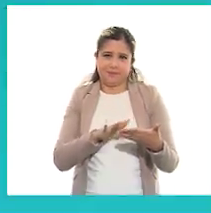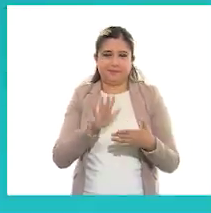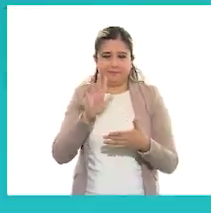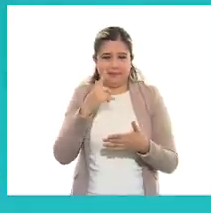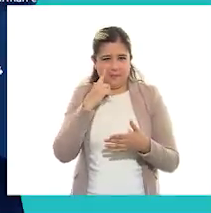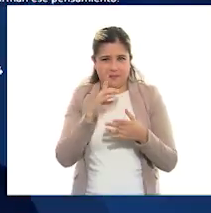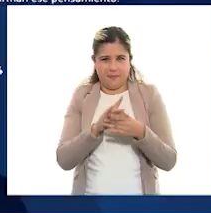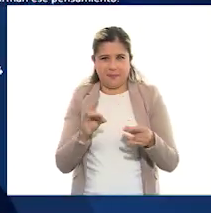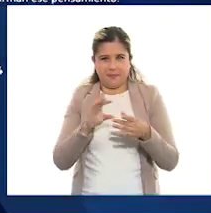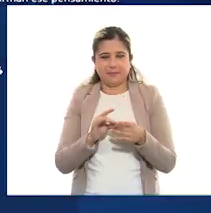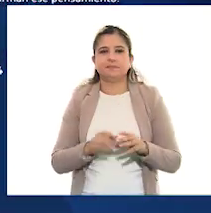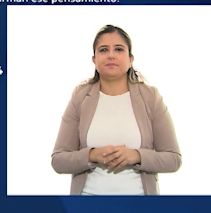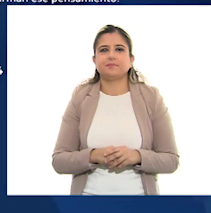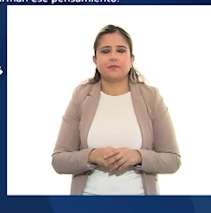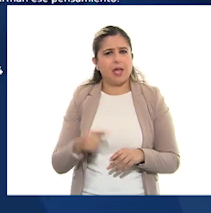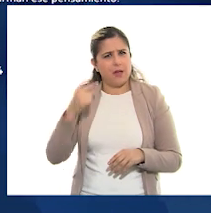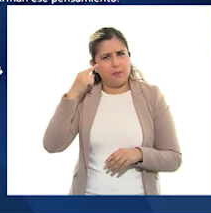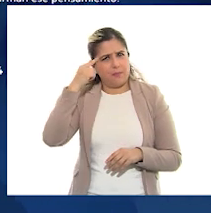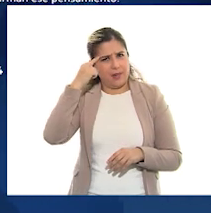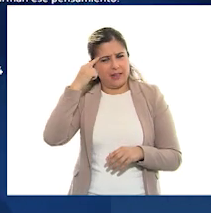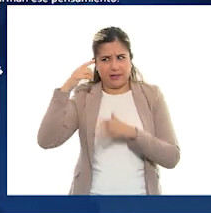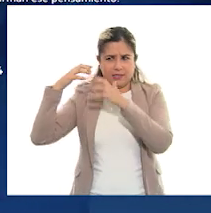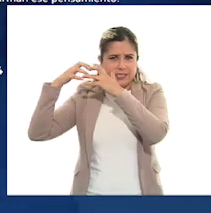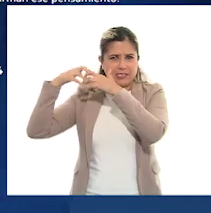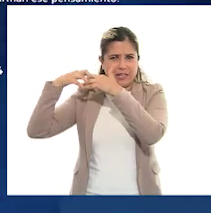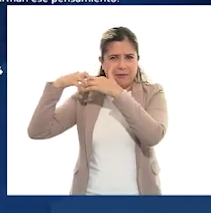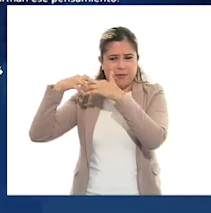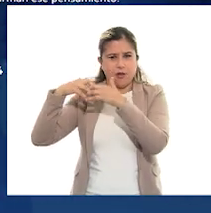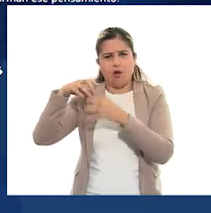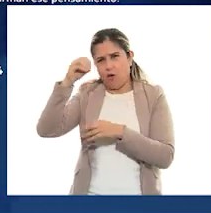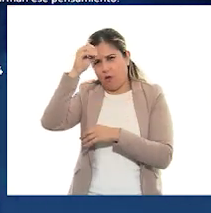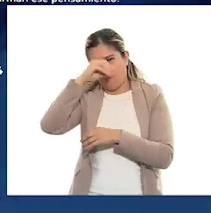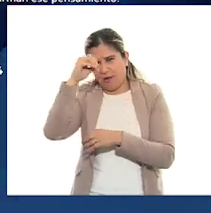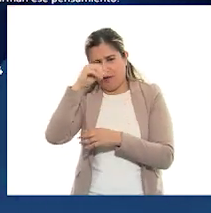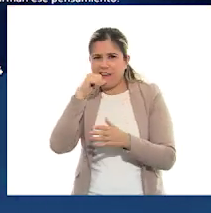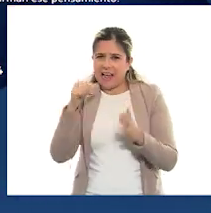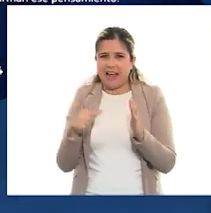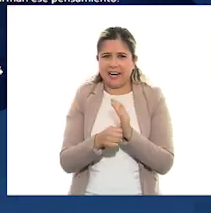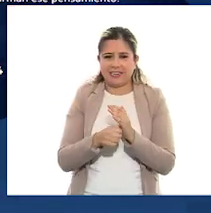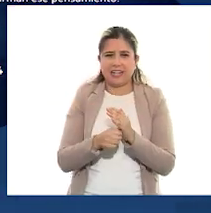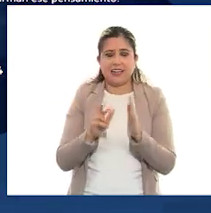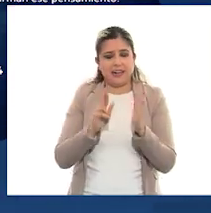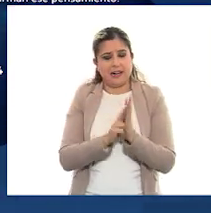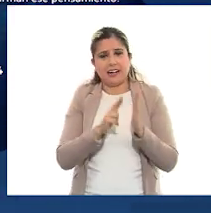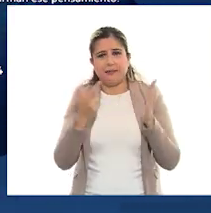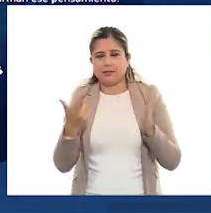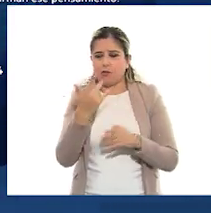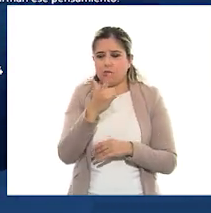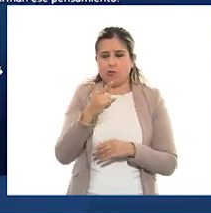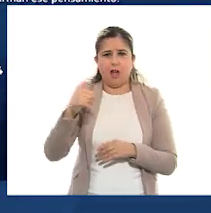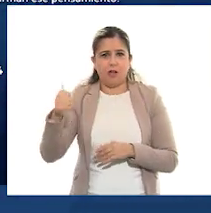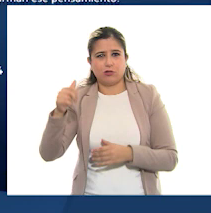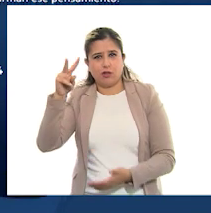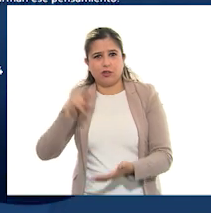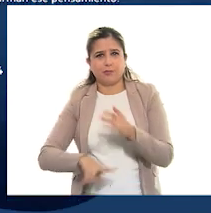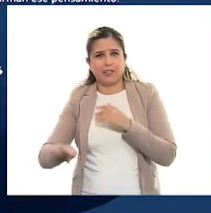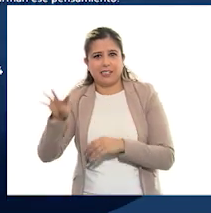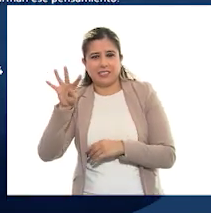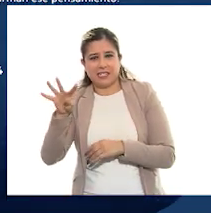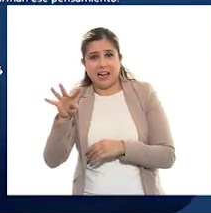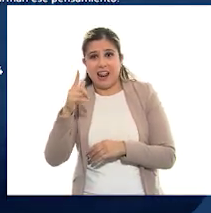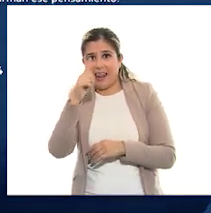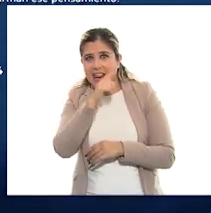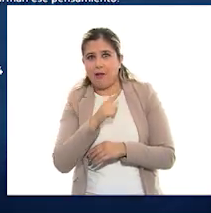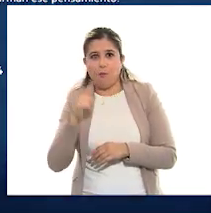así. Mente y cerebro. Opinión. Carta de los lectores. Revista Julio-Agosto 2019.